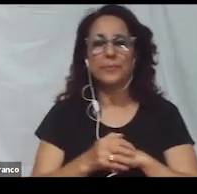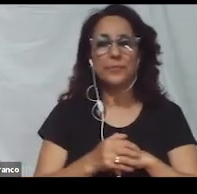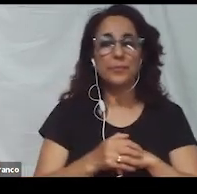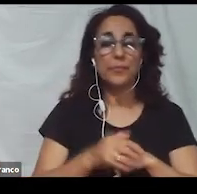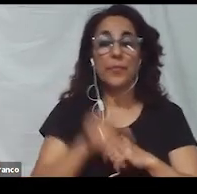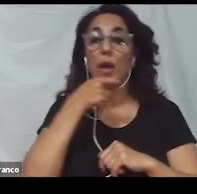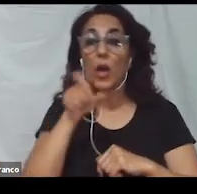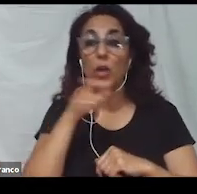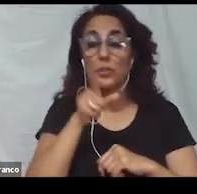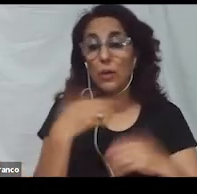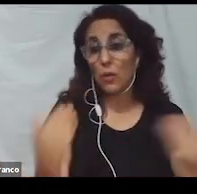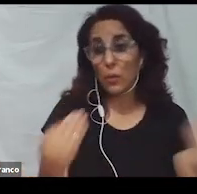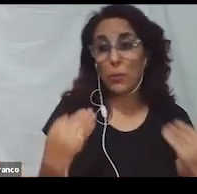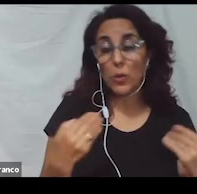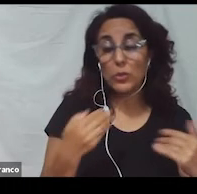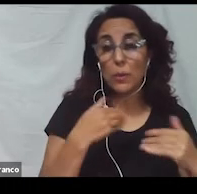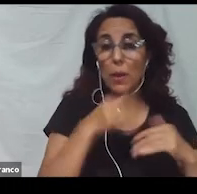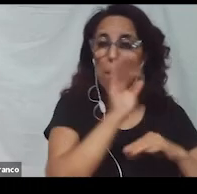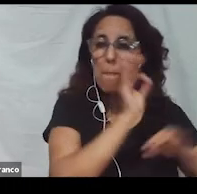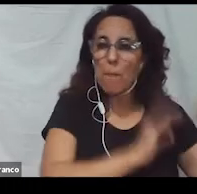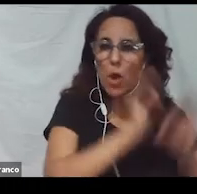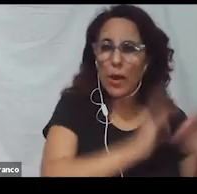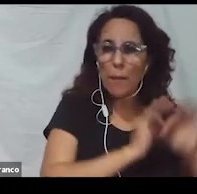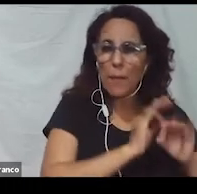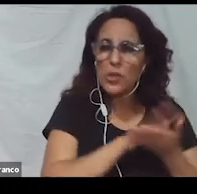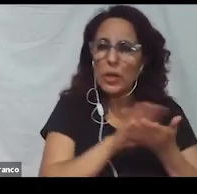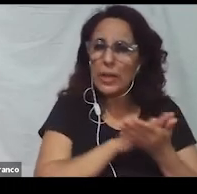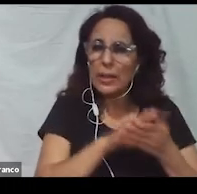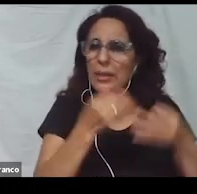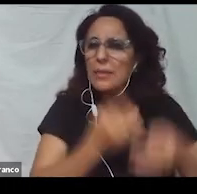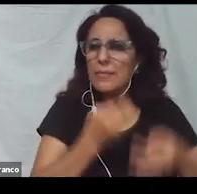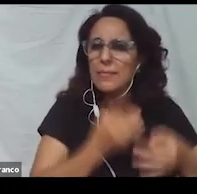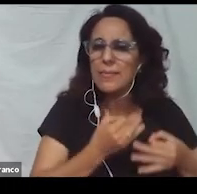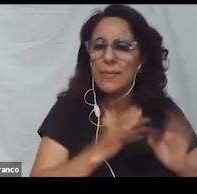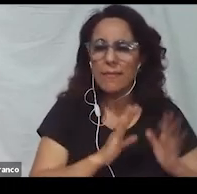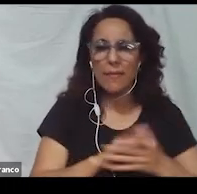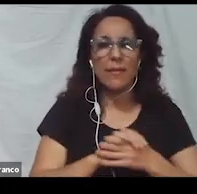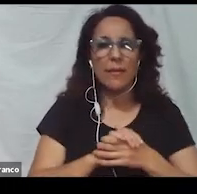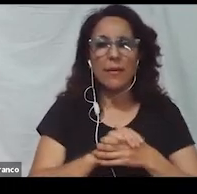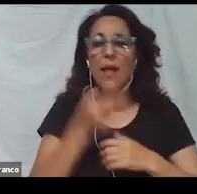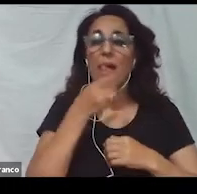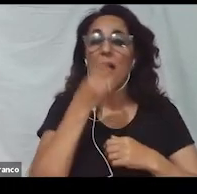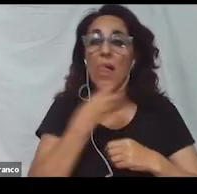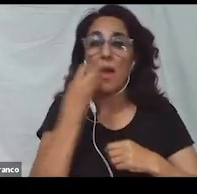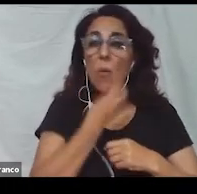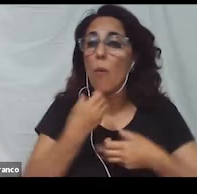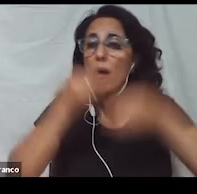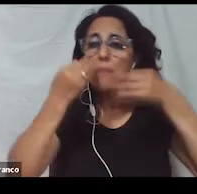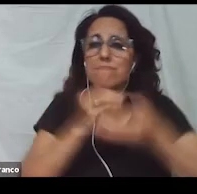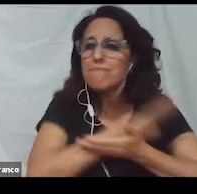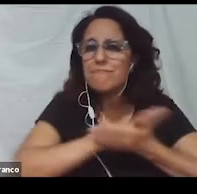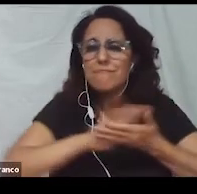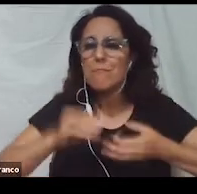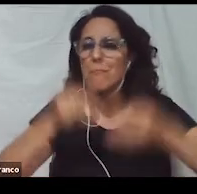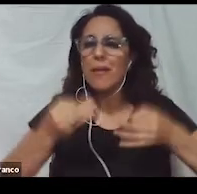la recomendación principal es, de ser posible, usen programación nativa. ¿Esto qué significa? Utilizar el lenguaje nativo de